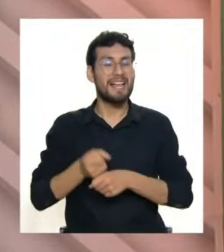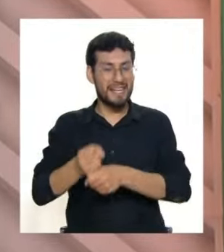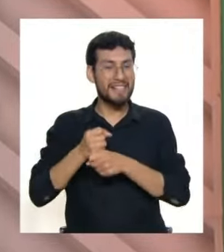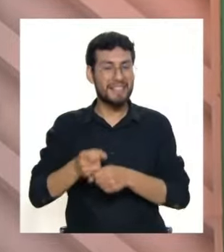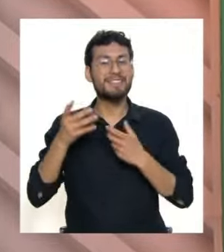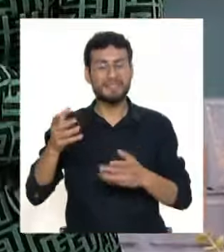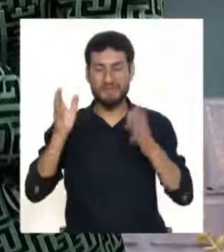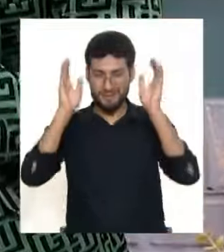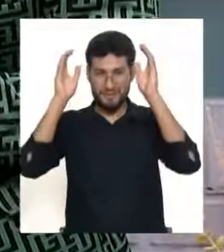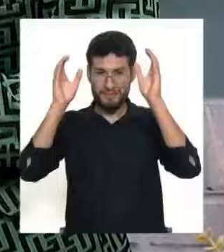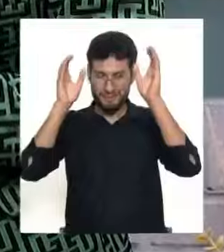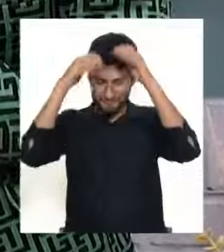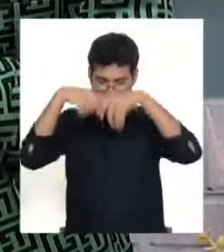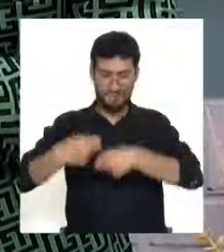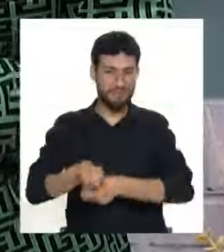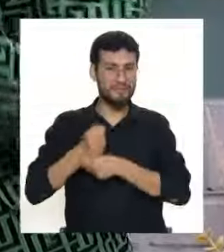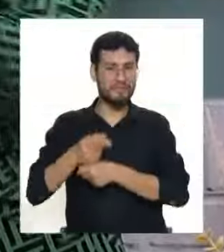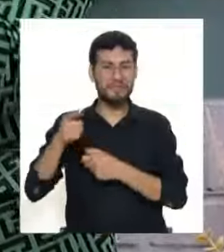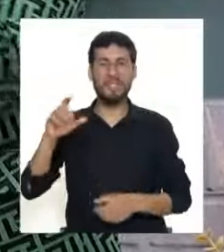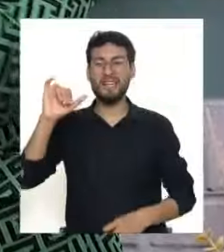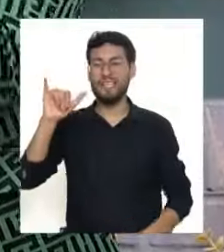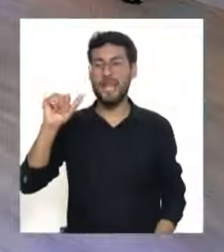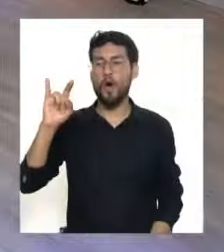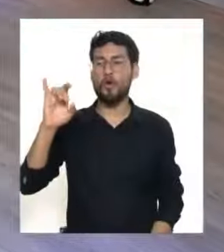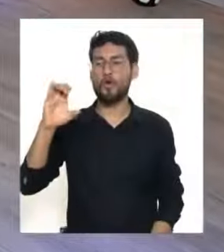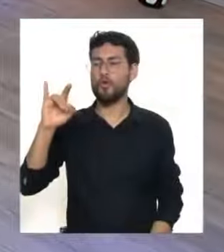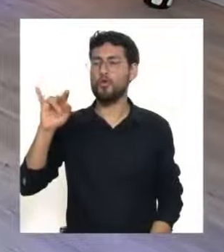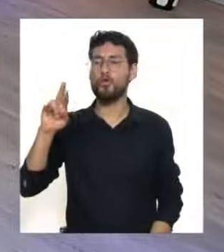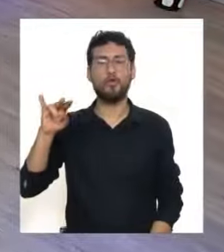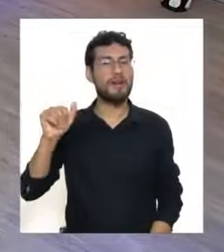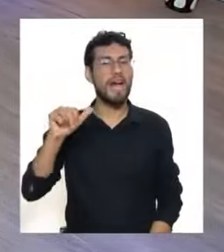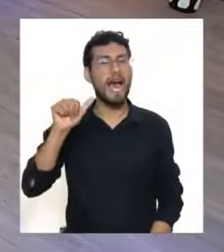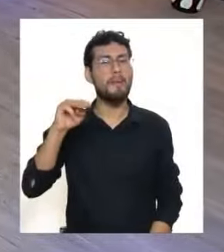El Yacuruna Amazónico. Un así aplauso es.